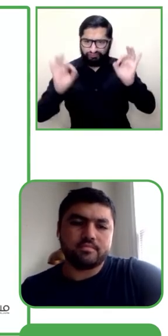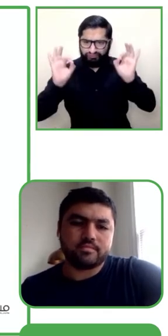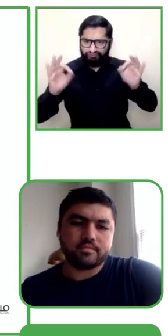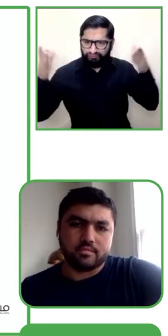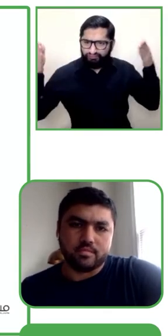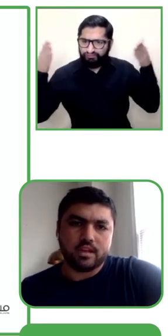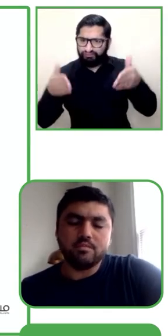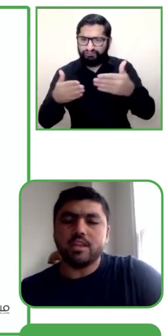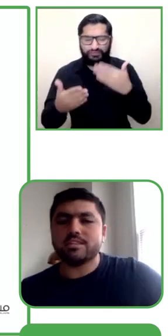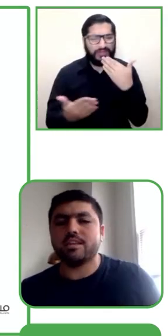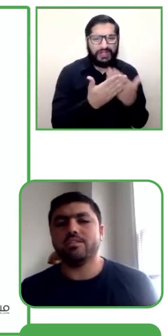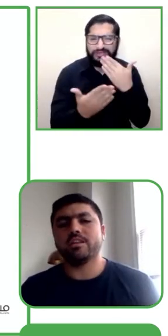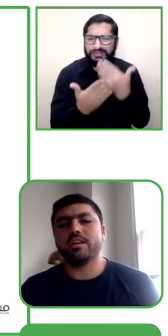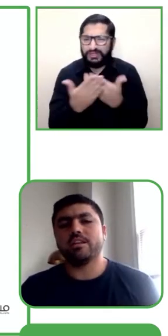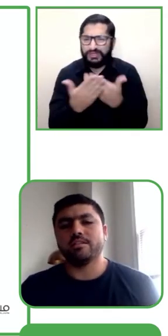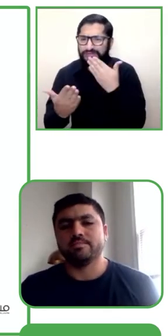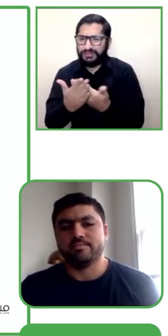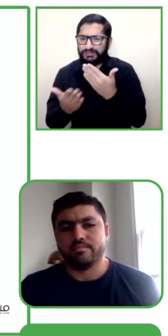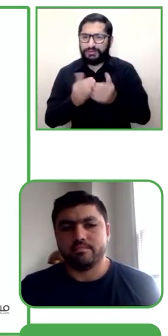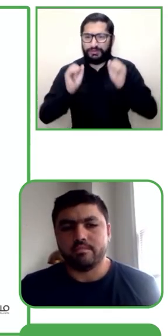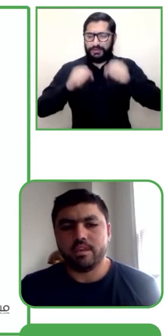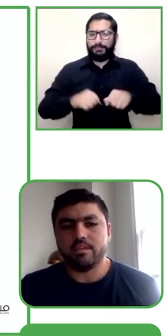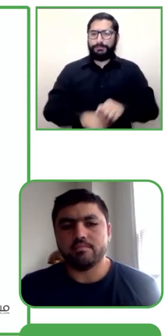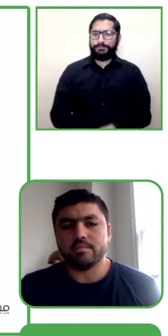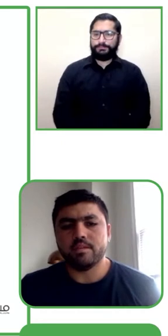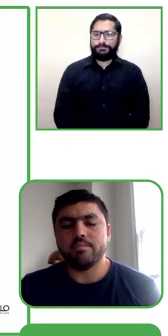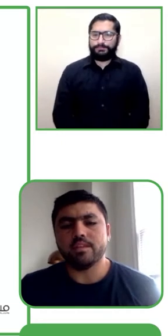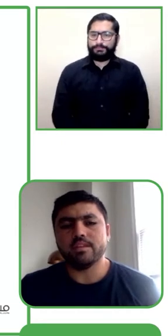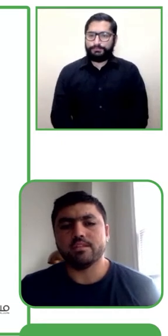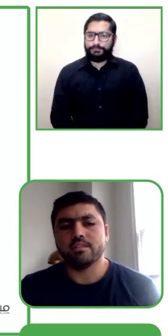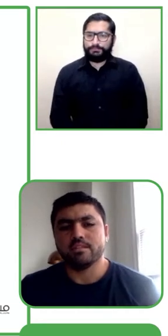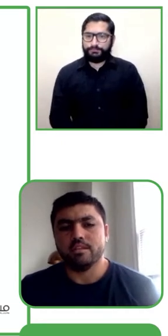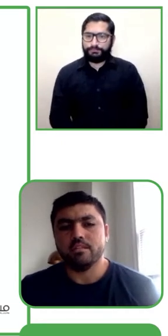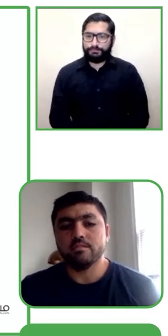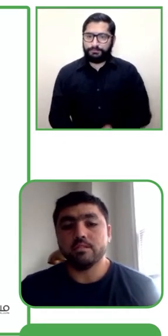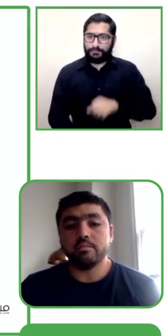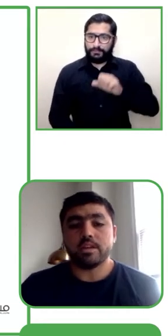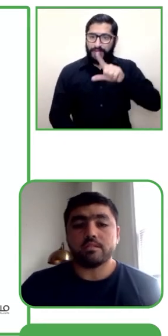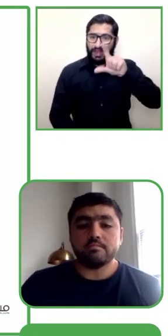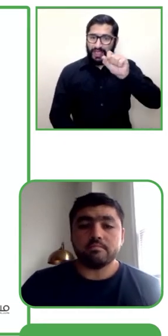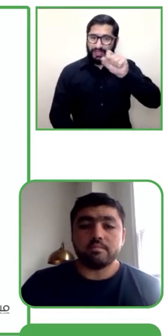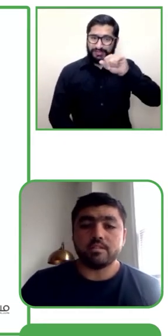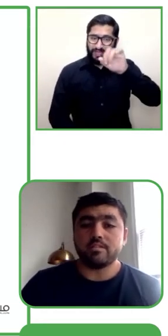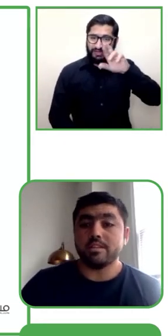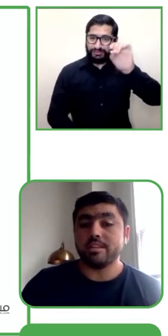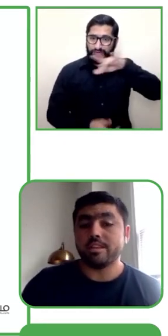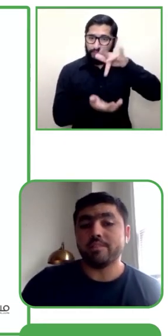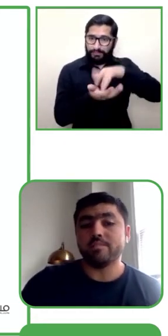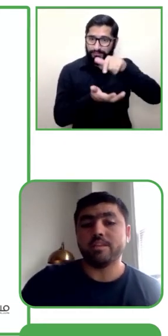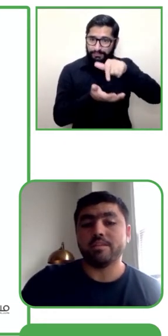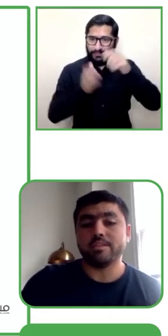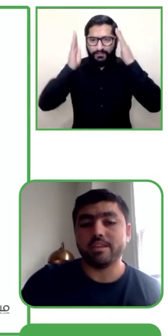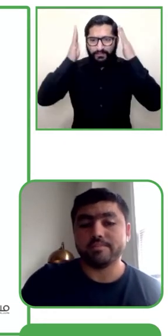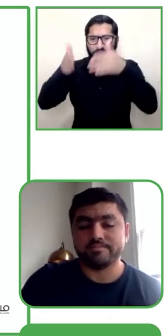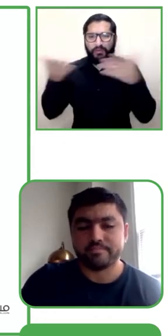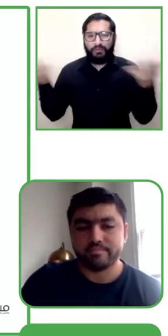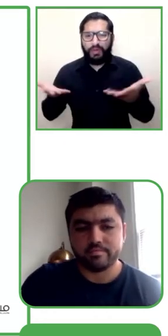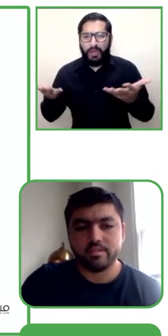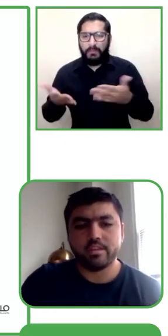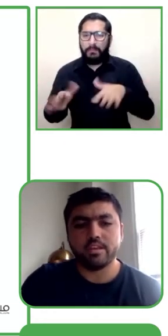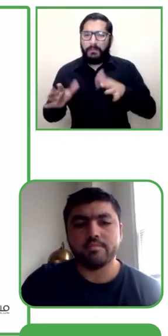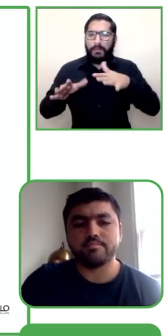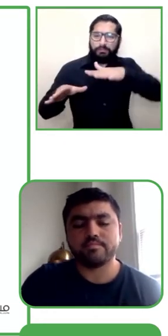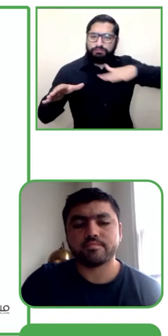Y a la voluntad de Lazarillo crear ambientes inclusivos para personas con distintas discapacidades,